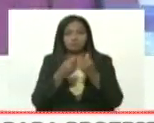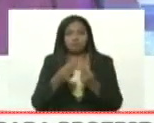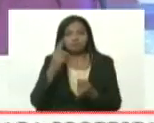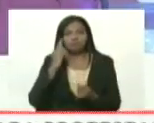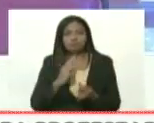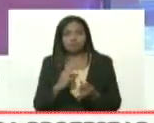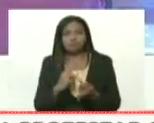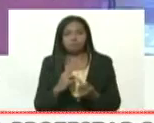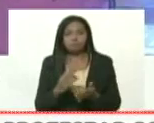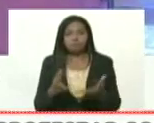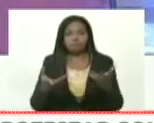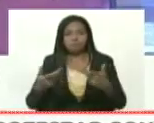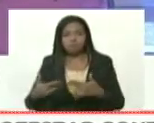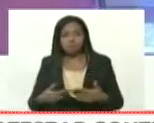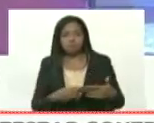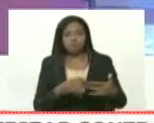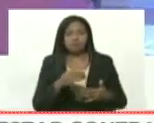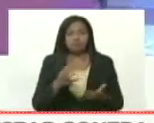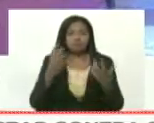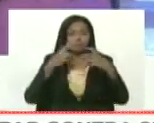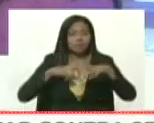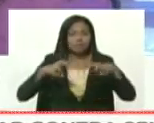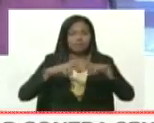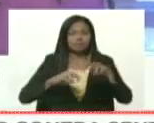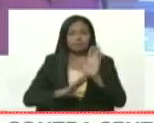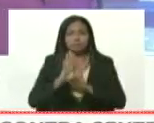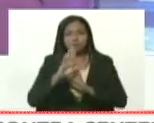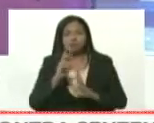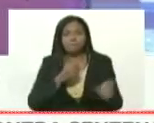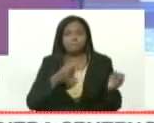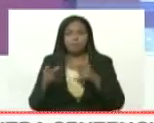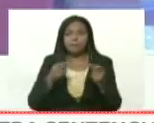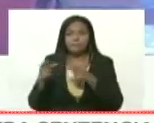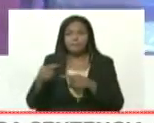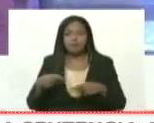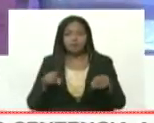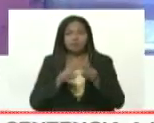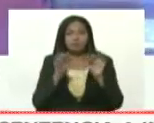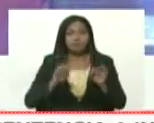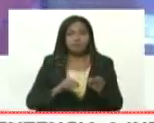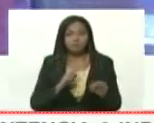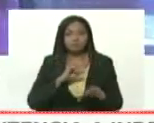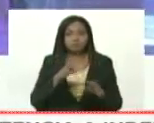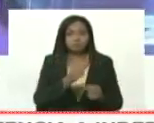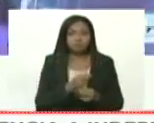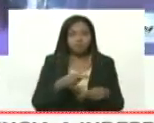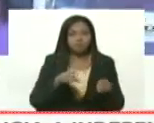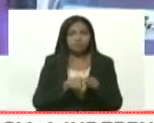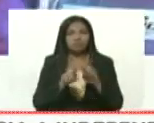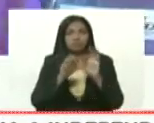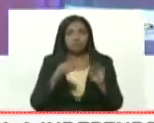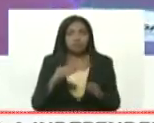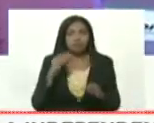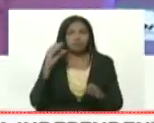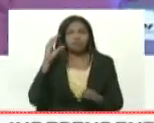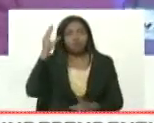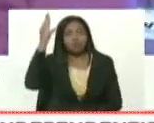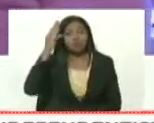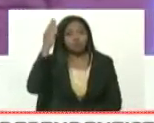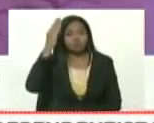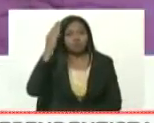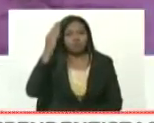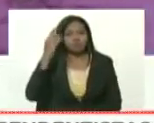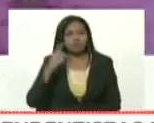Misión de Abastecimiento Soberano, que es la investigación y desarrollo para la sustitución e importaciones, que ahí es donde nosotros nos agarramos con conciencia, como dice nuestra